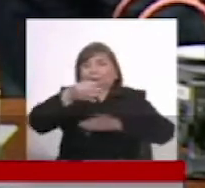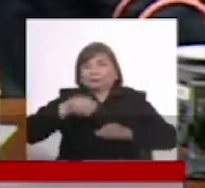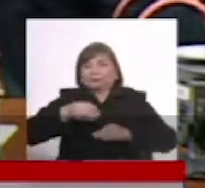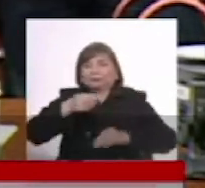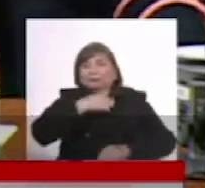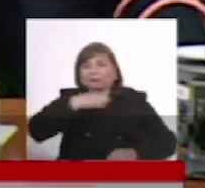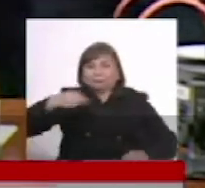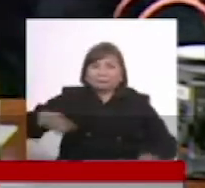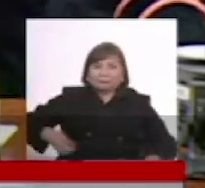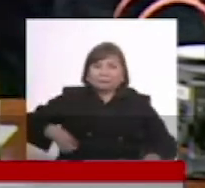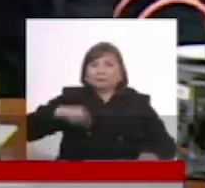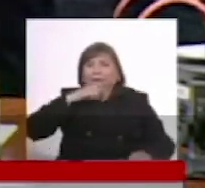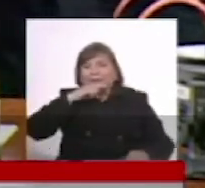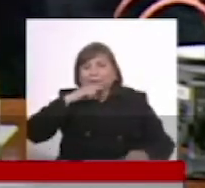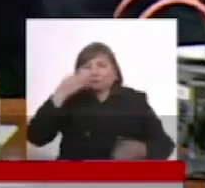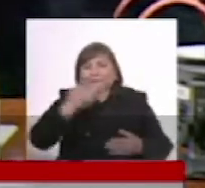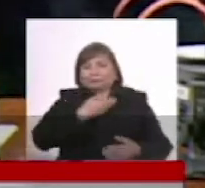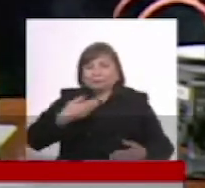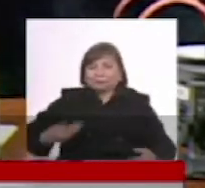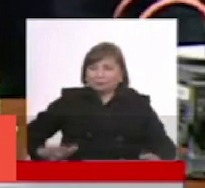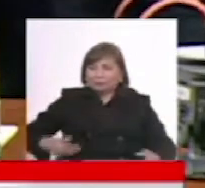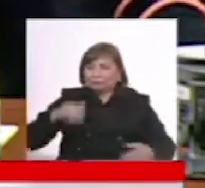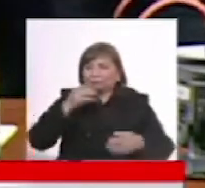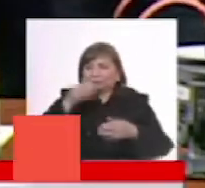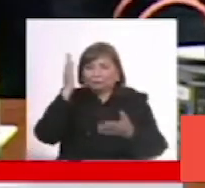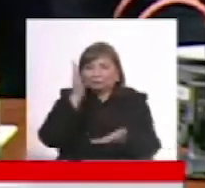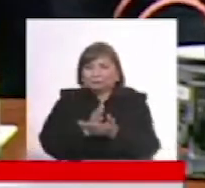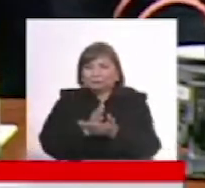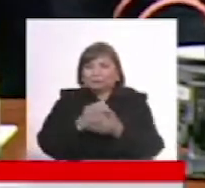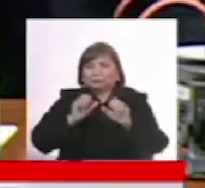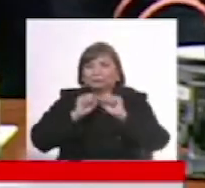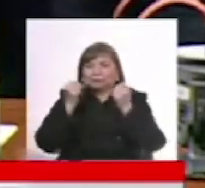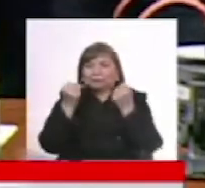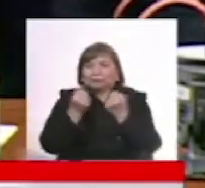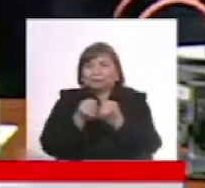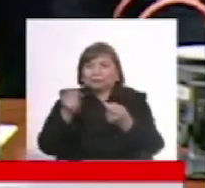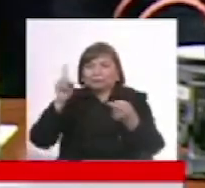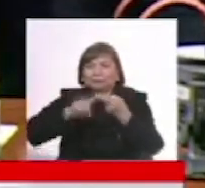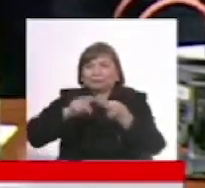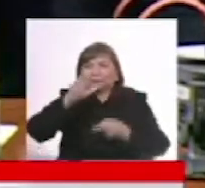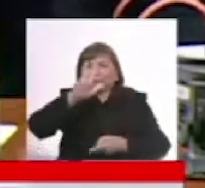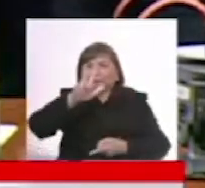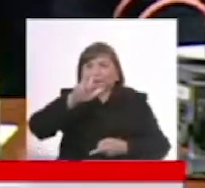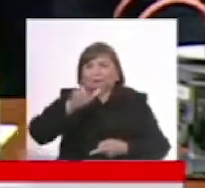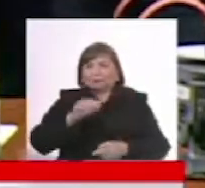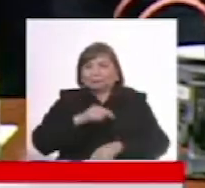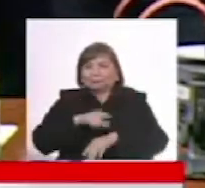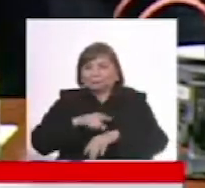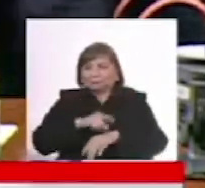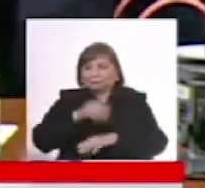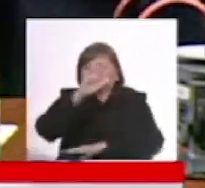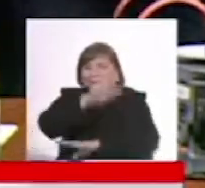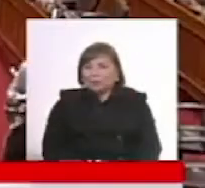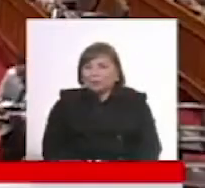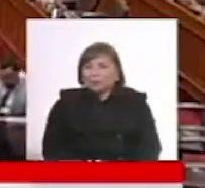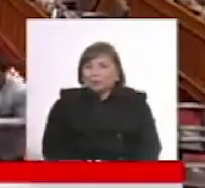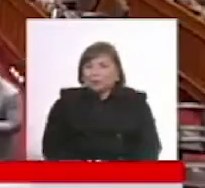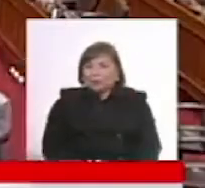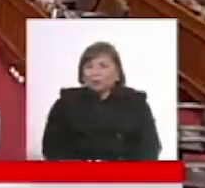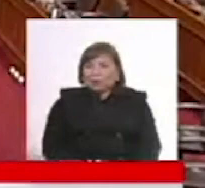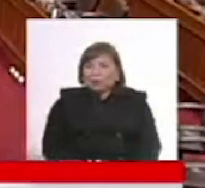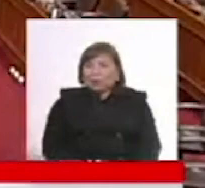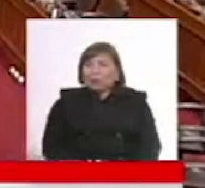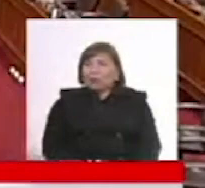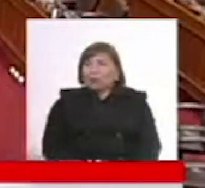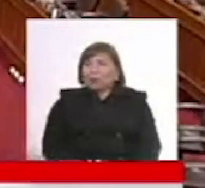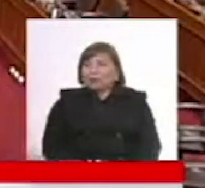el cargo de presidente de la República. Se suspende la sesión hasta las 15 horas. Tras